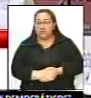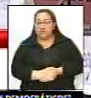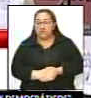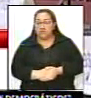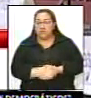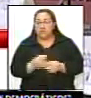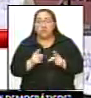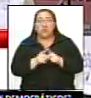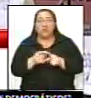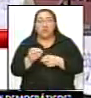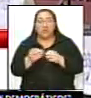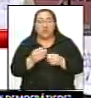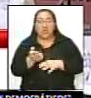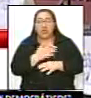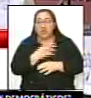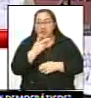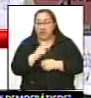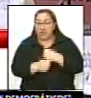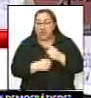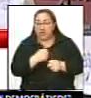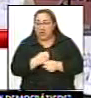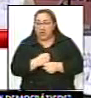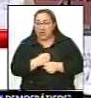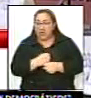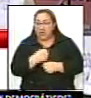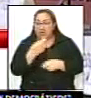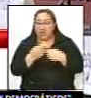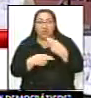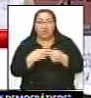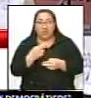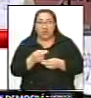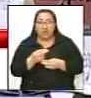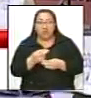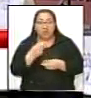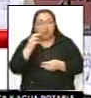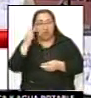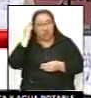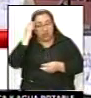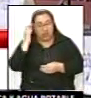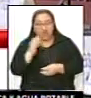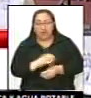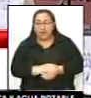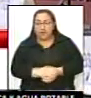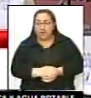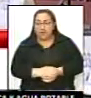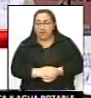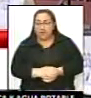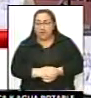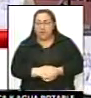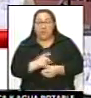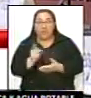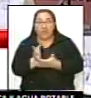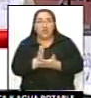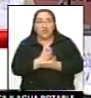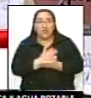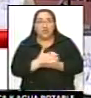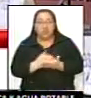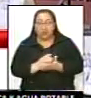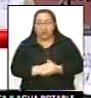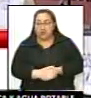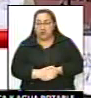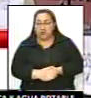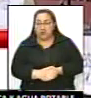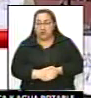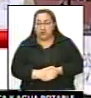manifestado, hace 20 años repetimos políticas de distribución que no